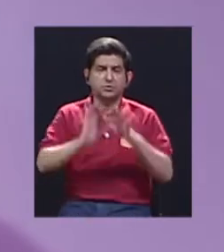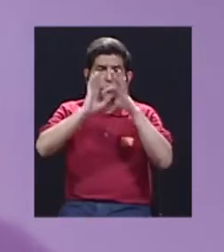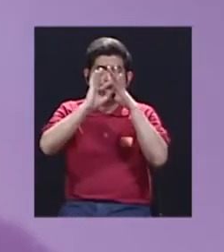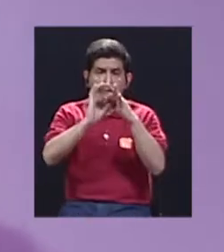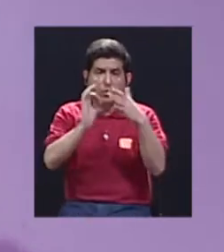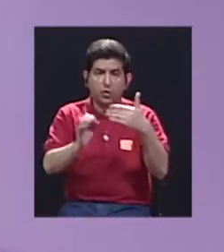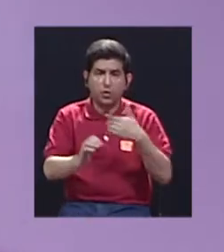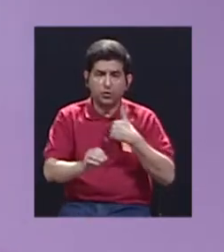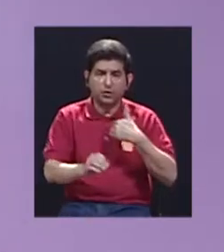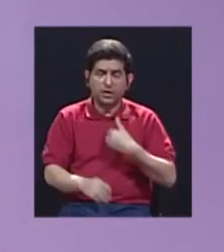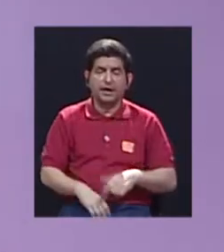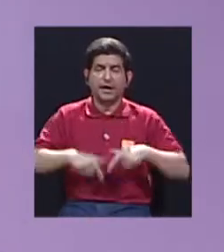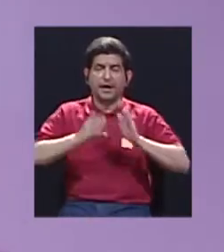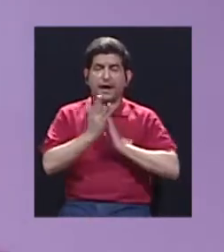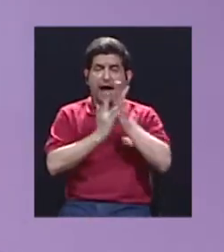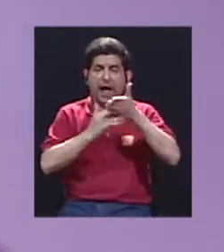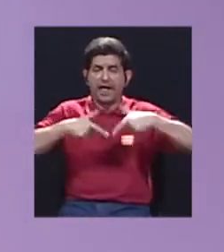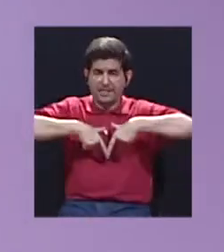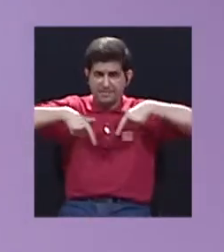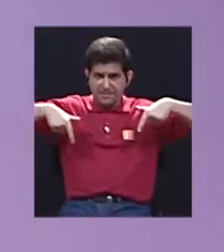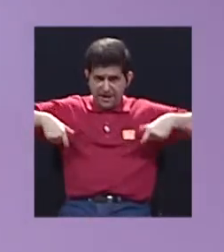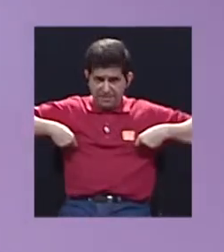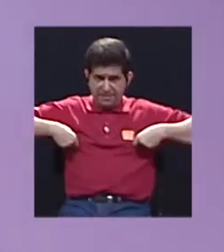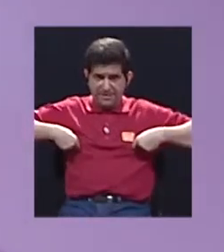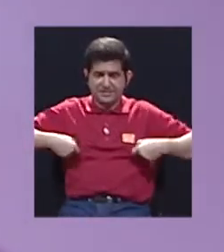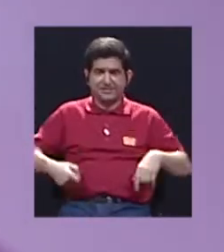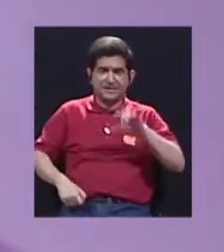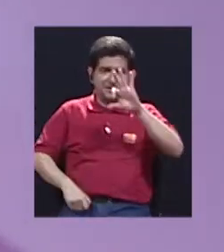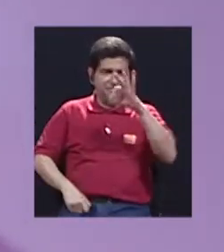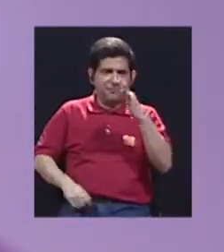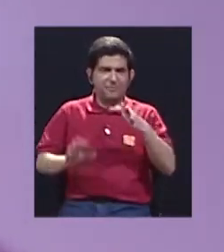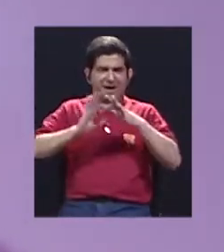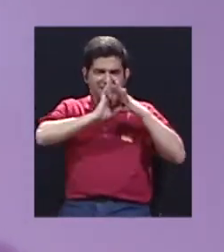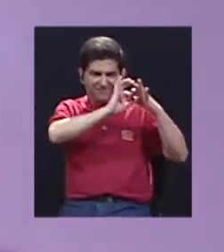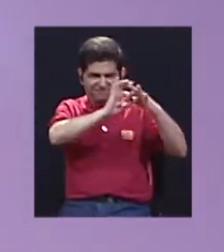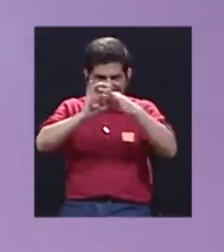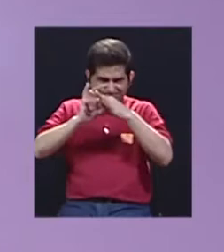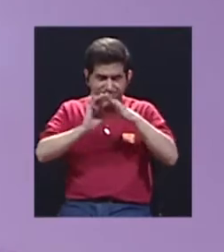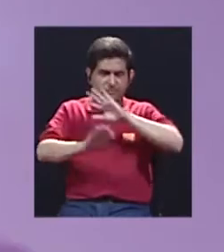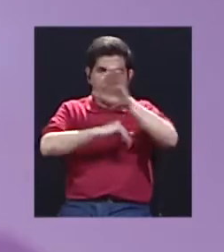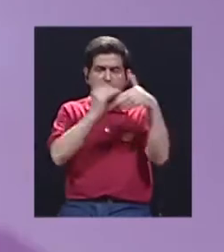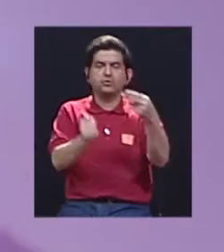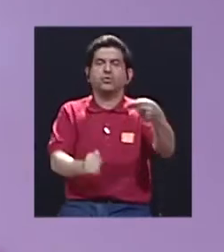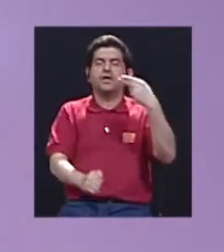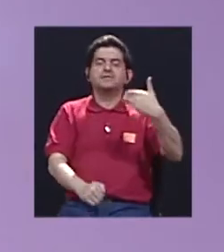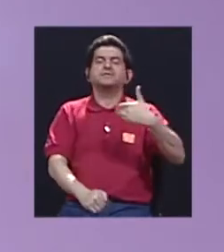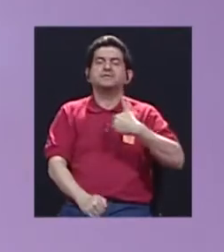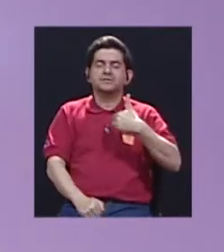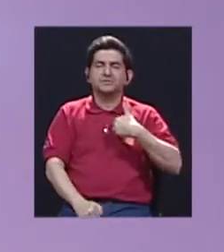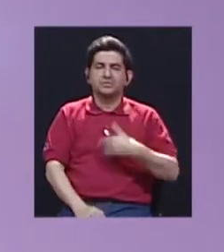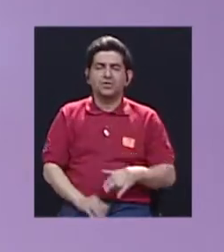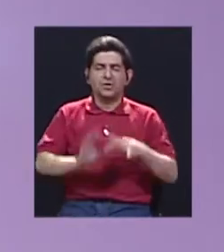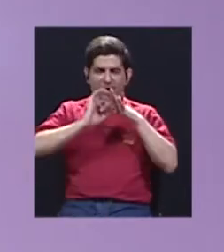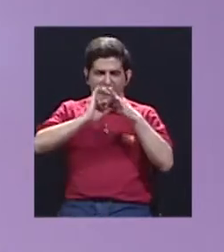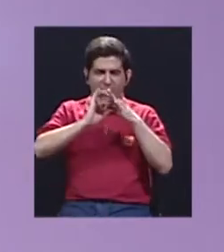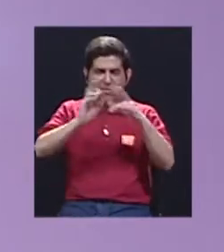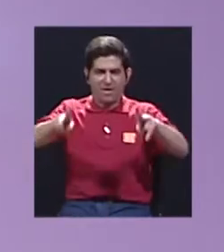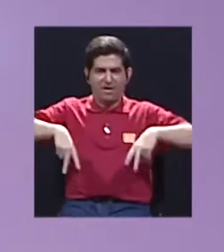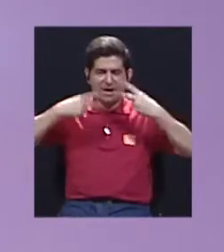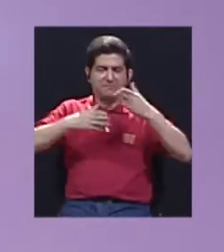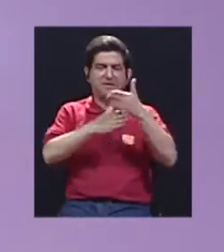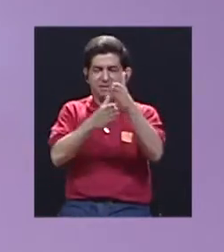unidas en este sostén, sostenidas de alguna manera, todas tenemos historias que nos sostienen en la vida y